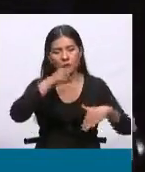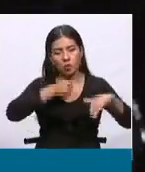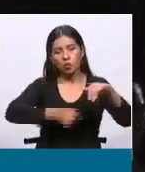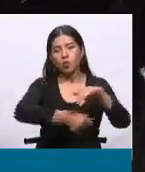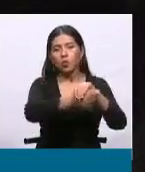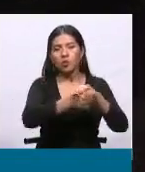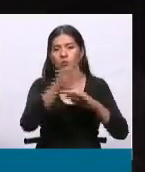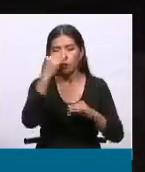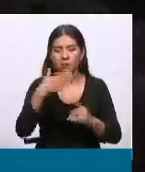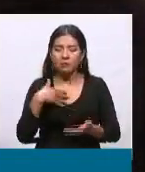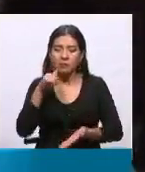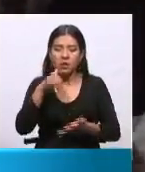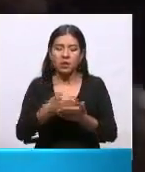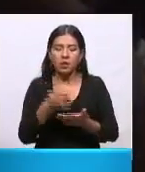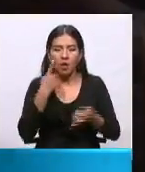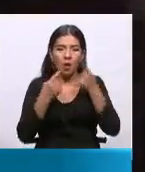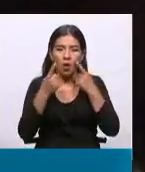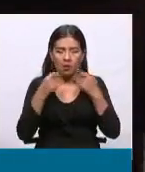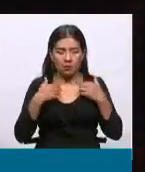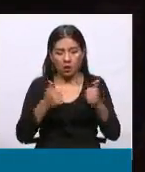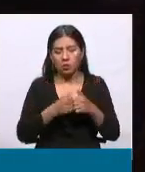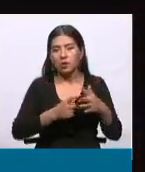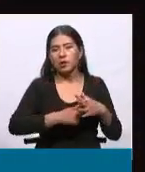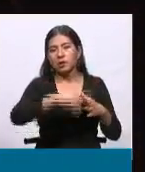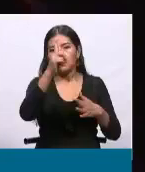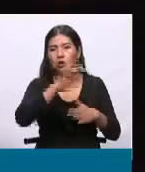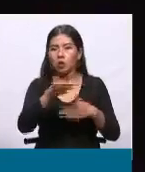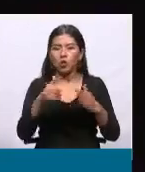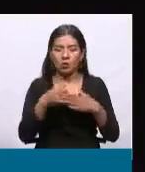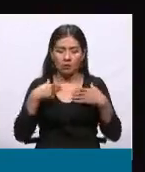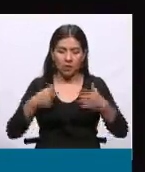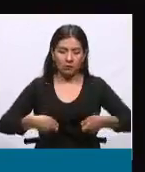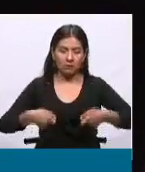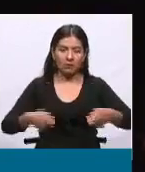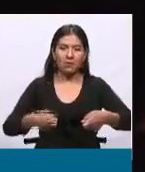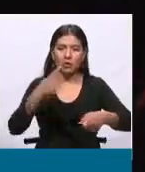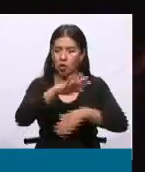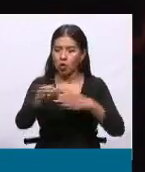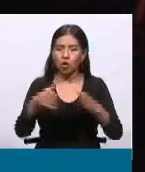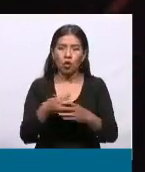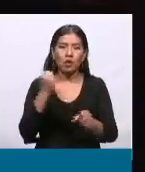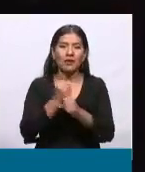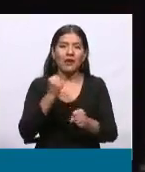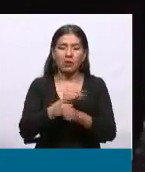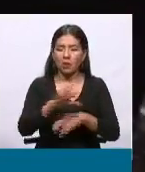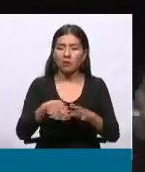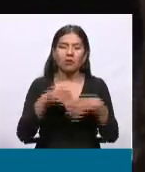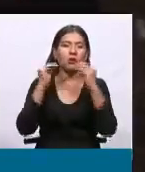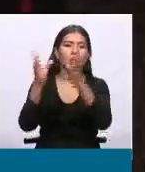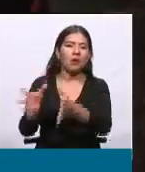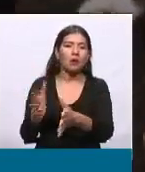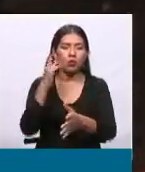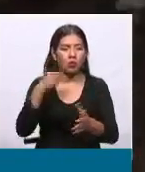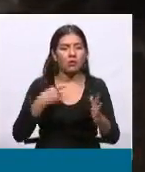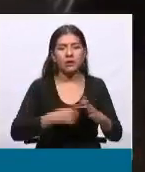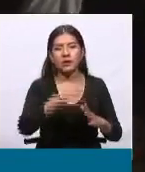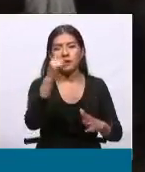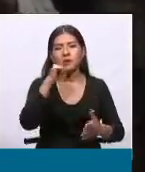porque mi hija estaba llorando. Y yo tenía mi carro, todas mis herramientas de trabajo, cuando